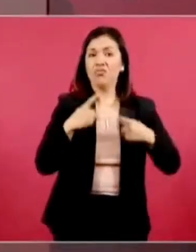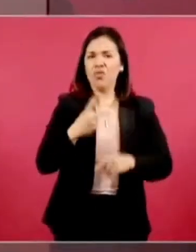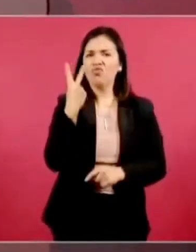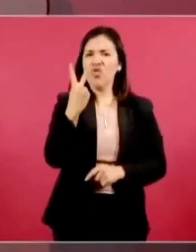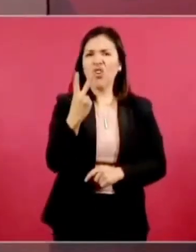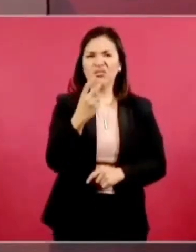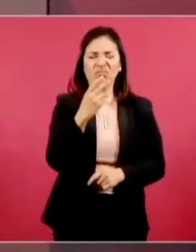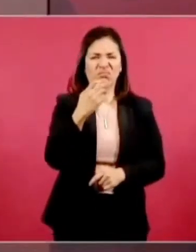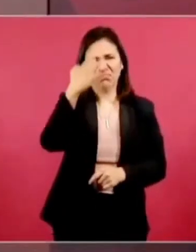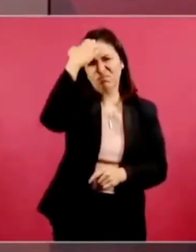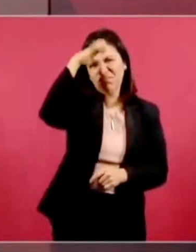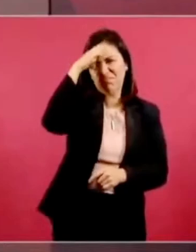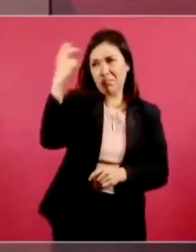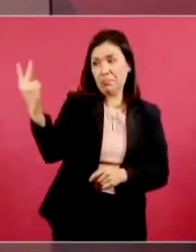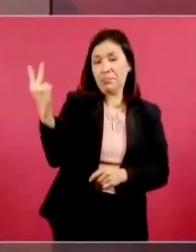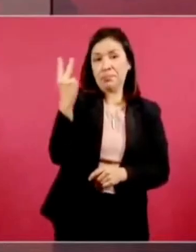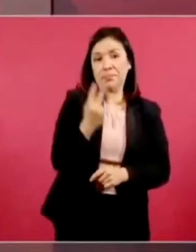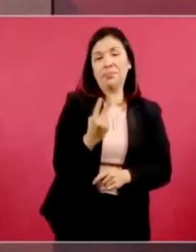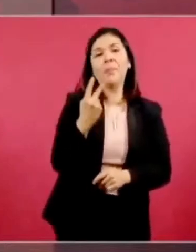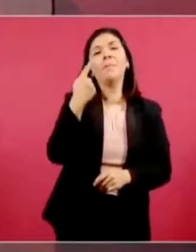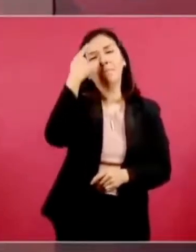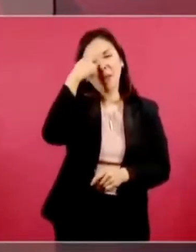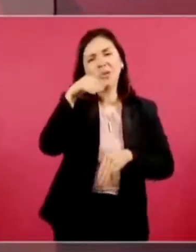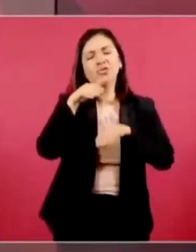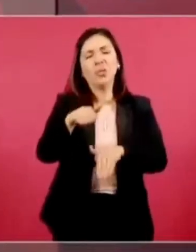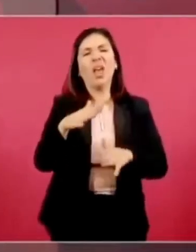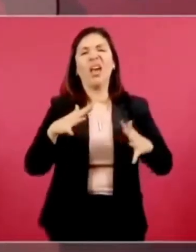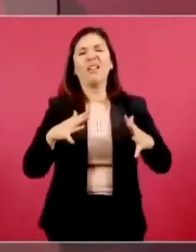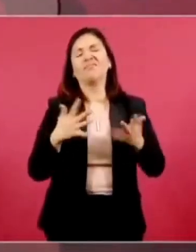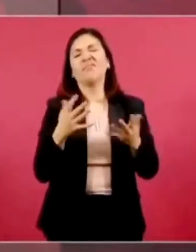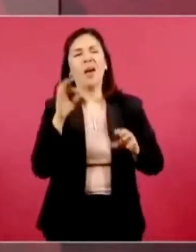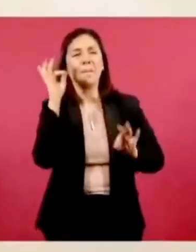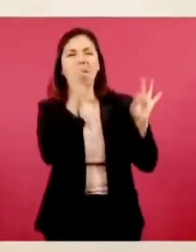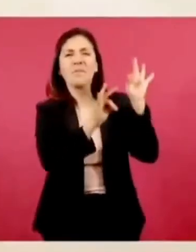especialistas en guerra sucia,